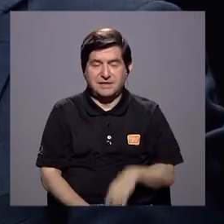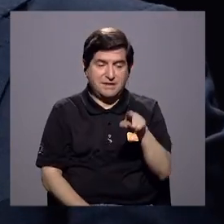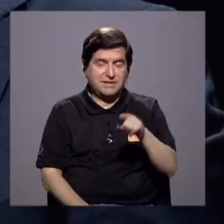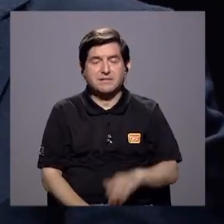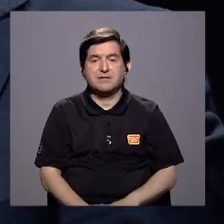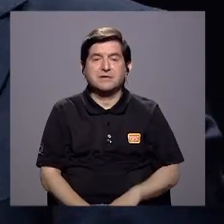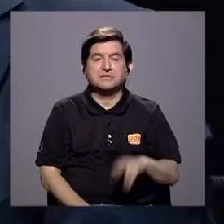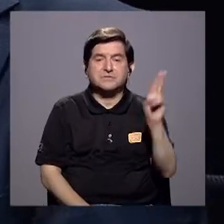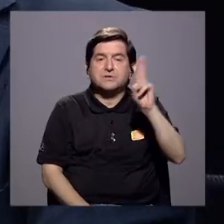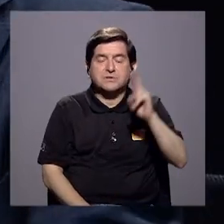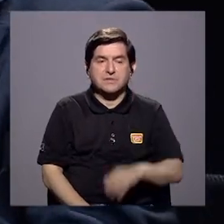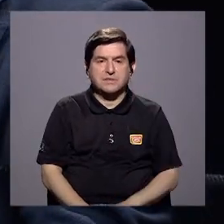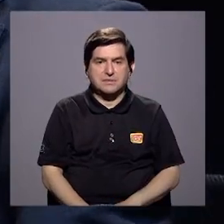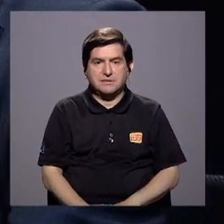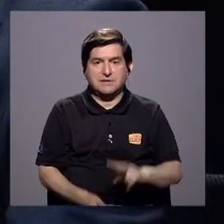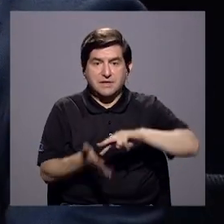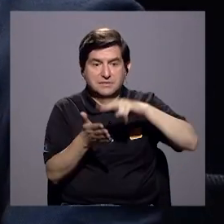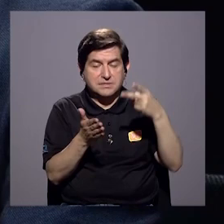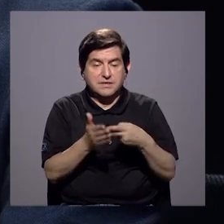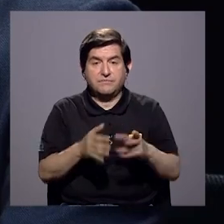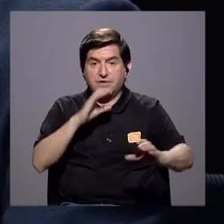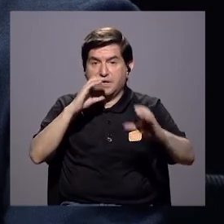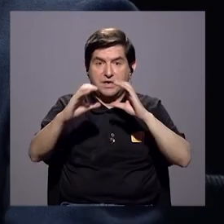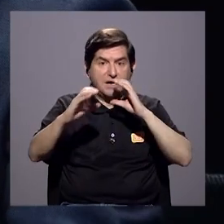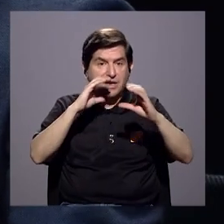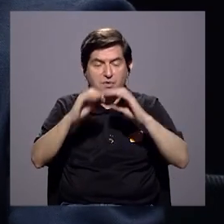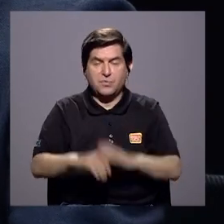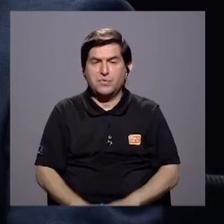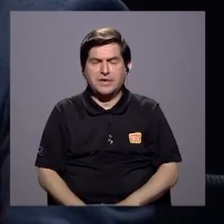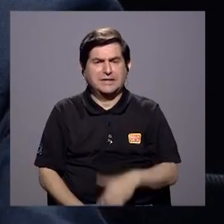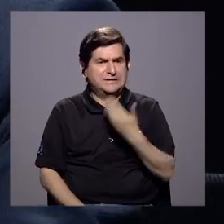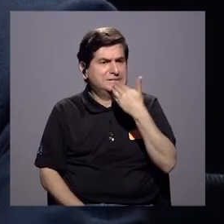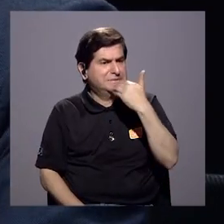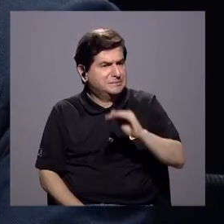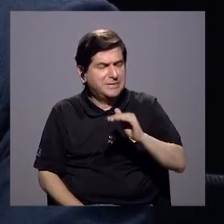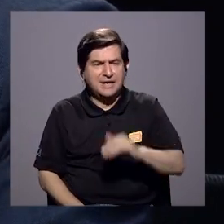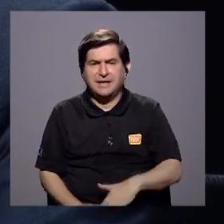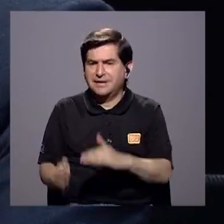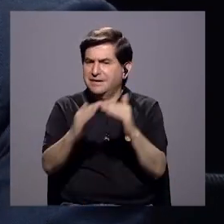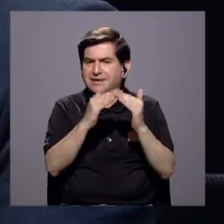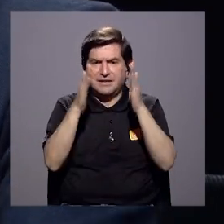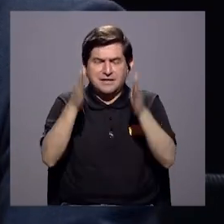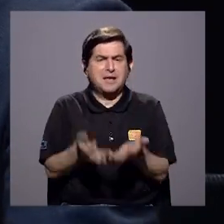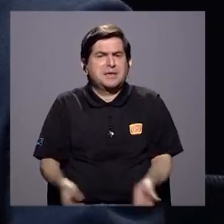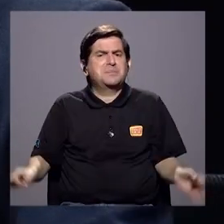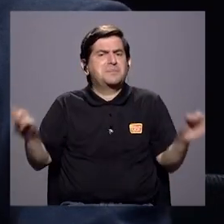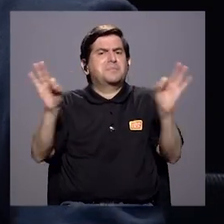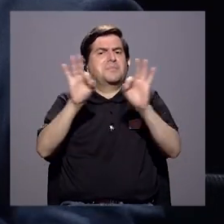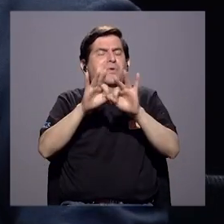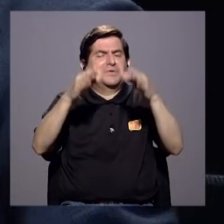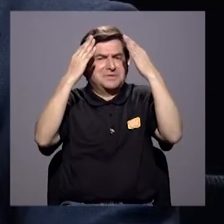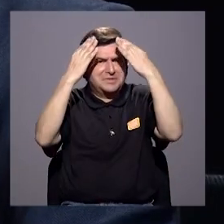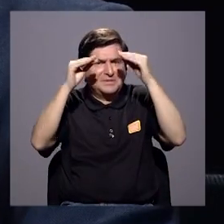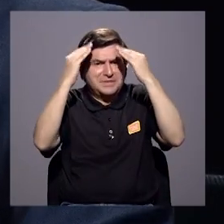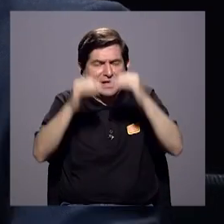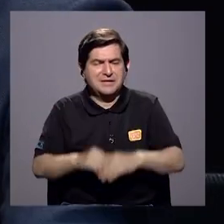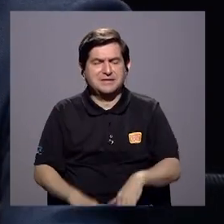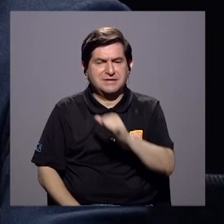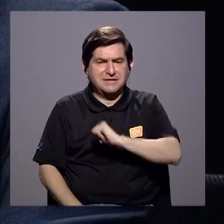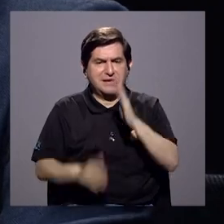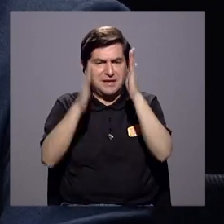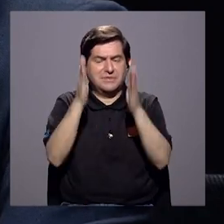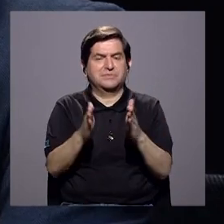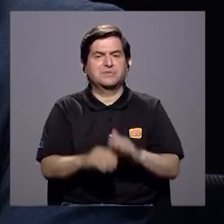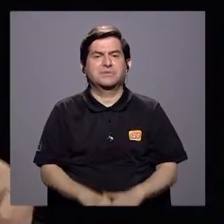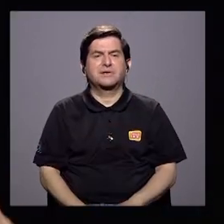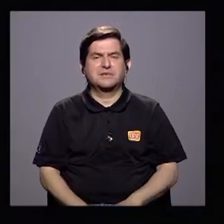entonces es un grave comunicado al que le damos a la ciudadanía sobre qué tan importante son nuestros datos para las